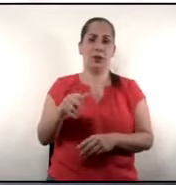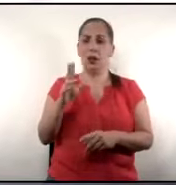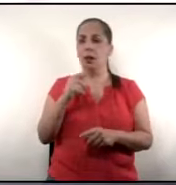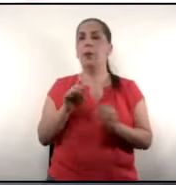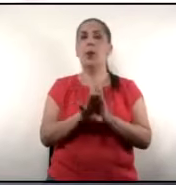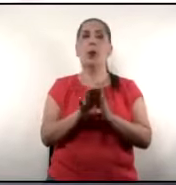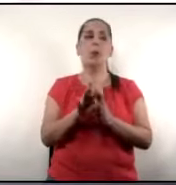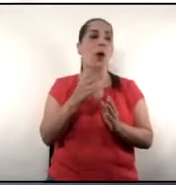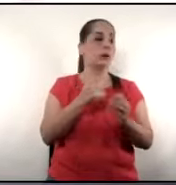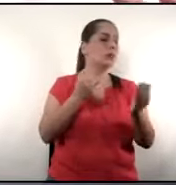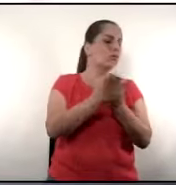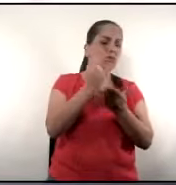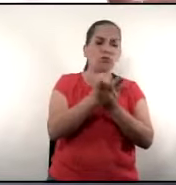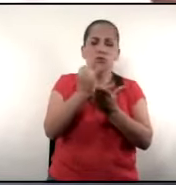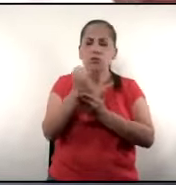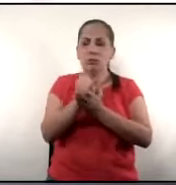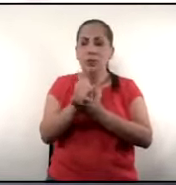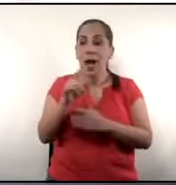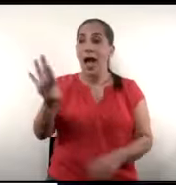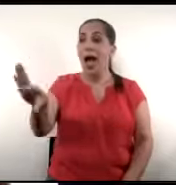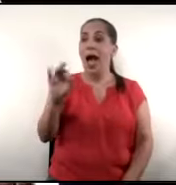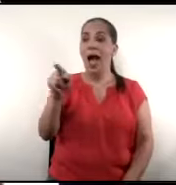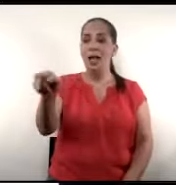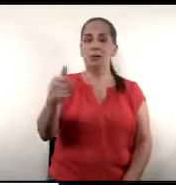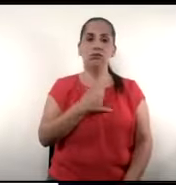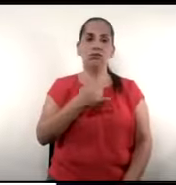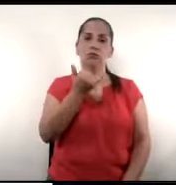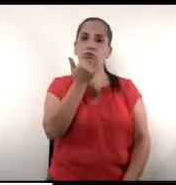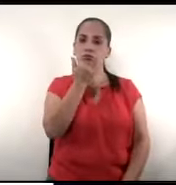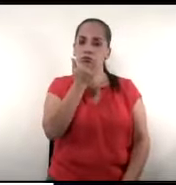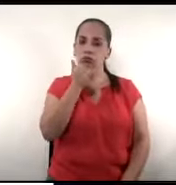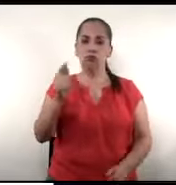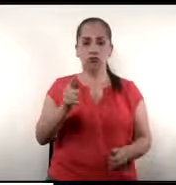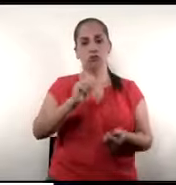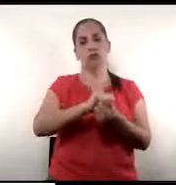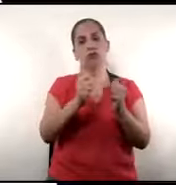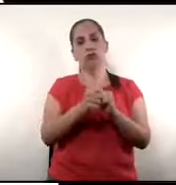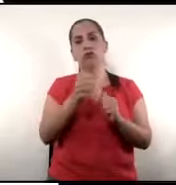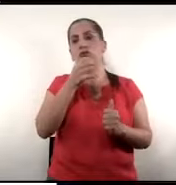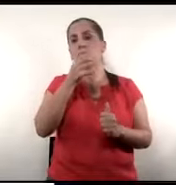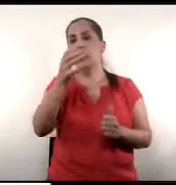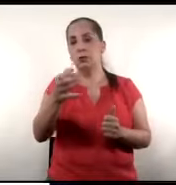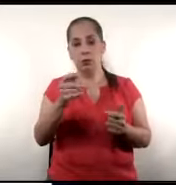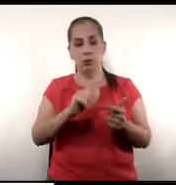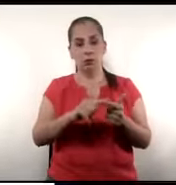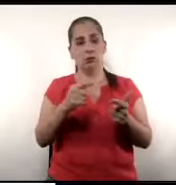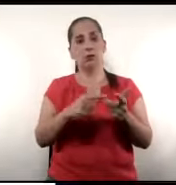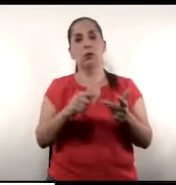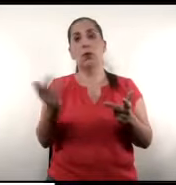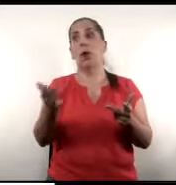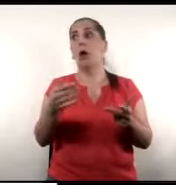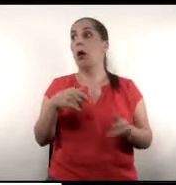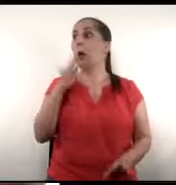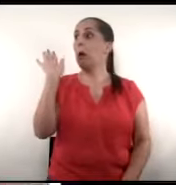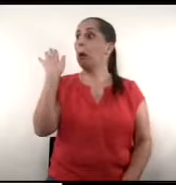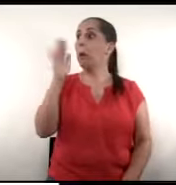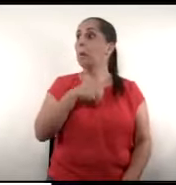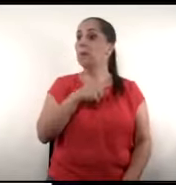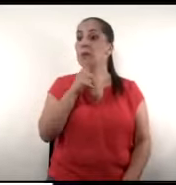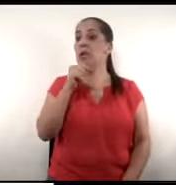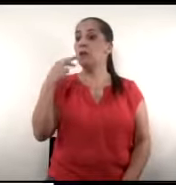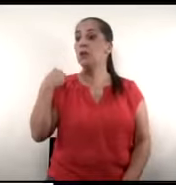investigaciones, se detectan las fallas, se hacen recomendaciones para mejorar, pero se olvidan de buscar a los responsables. La